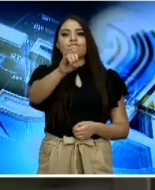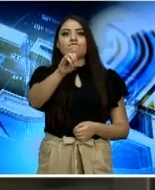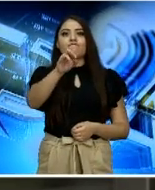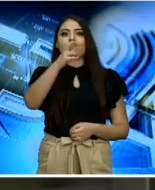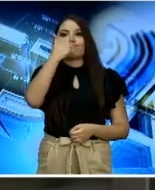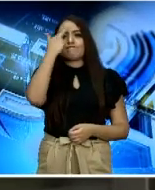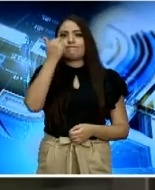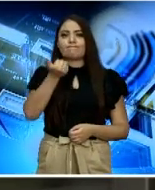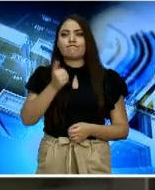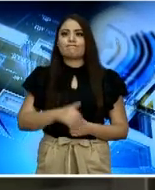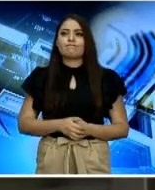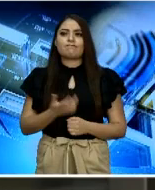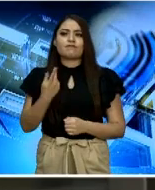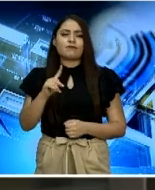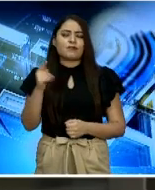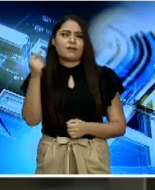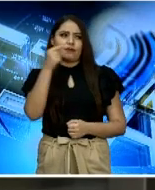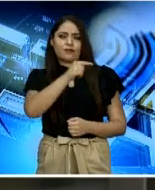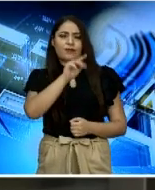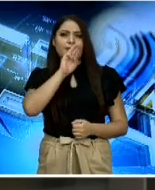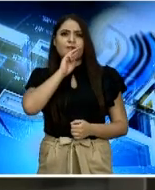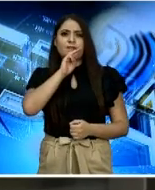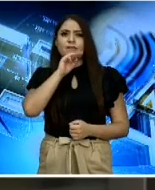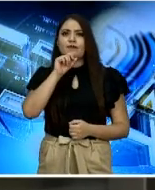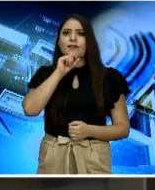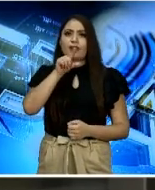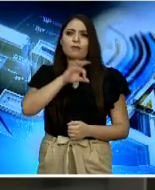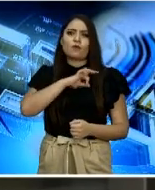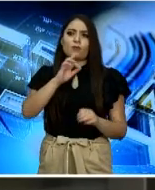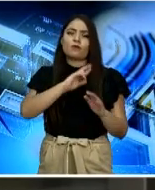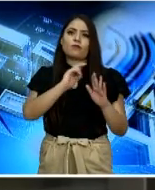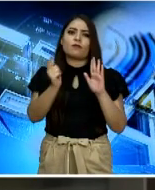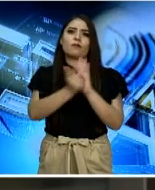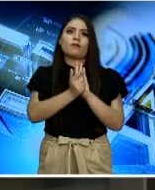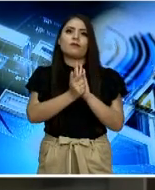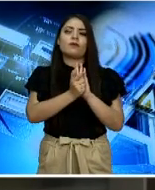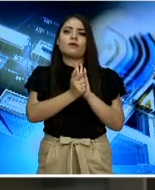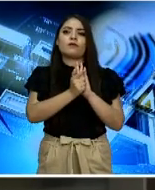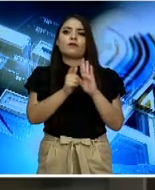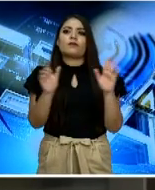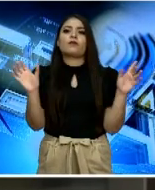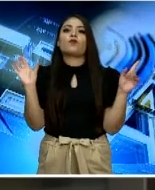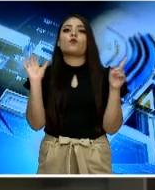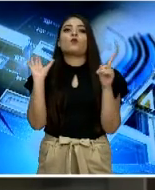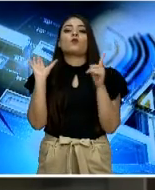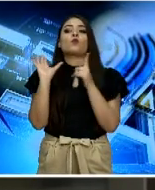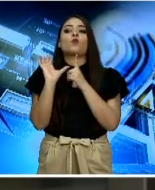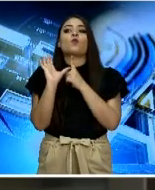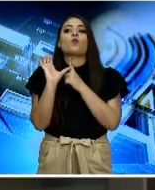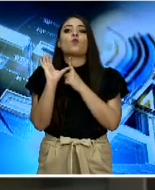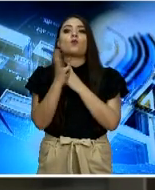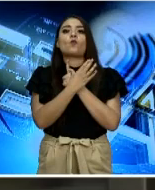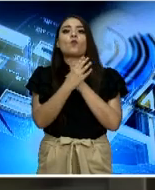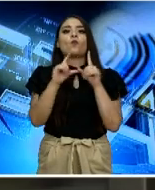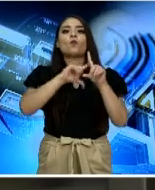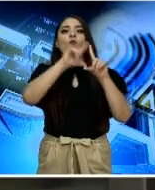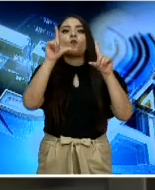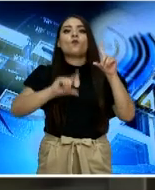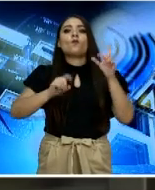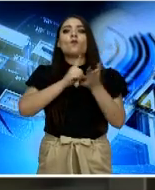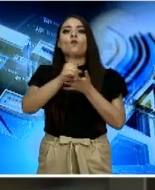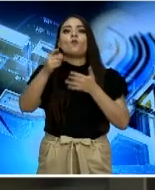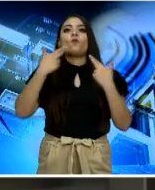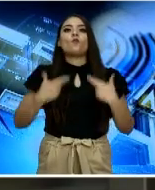de métodos legales en la Comisión, no solamente estatal, sino nacional de los derechos humanos, para